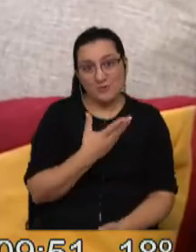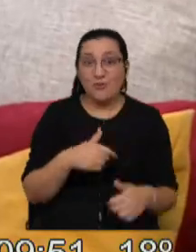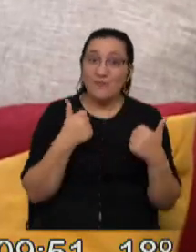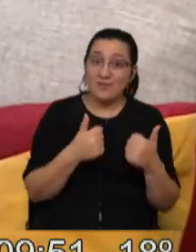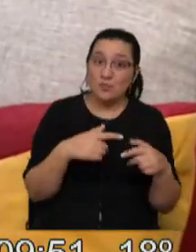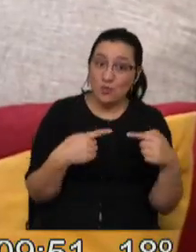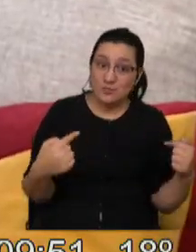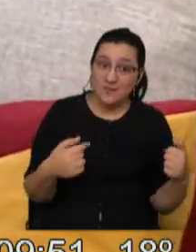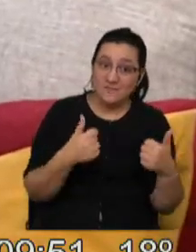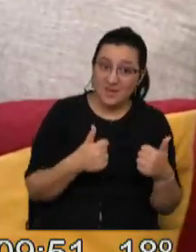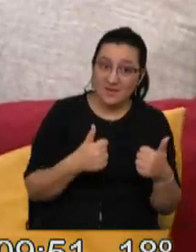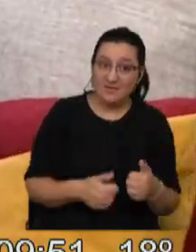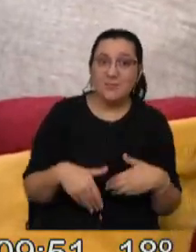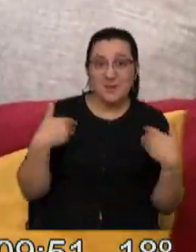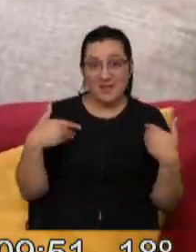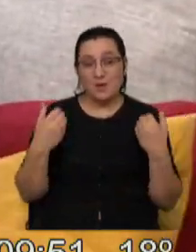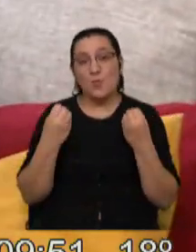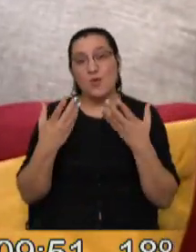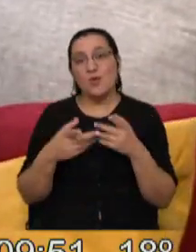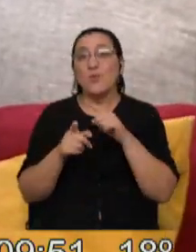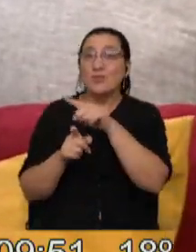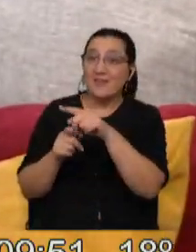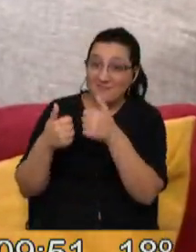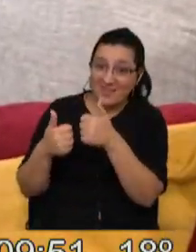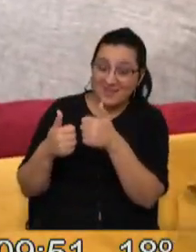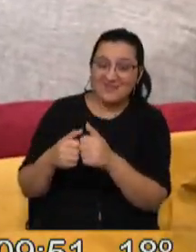¿Todas tus cosas? Bien, bien. Me alegro. Bueno, gente de usted. Pronto.